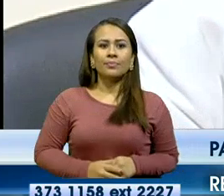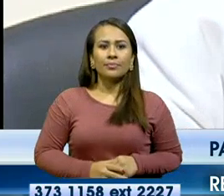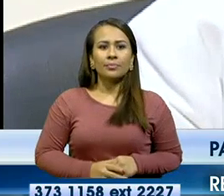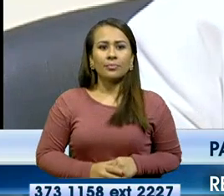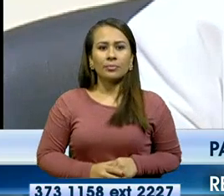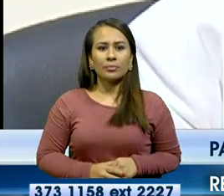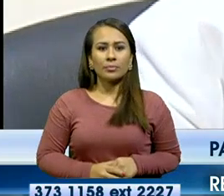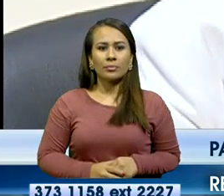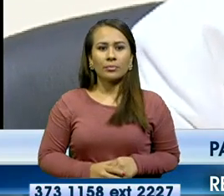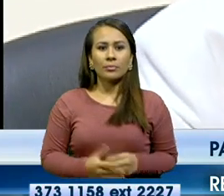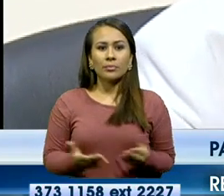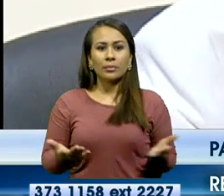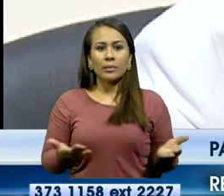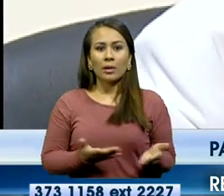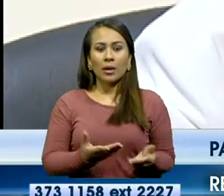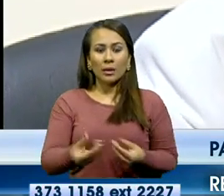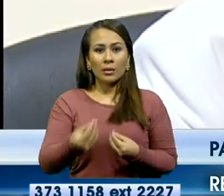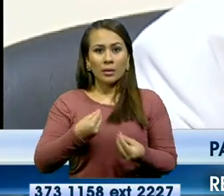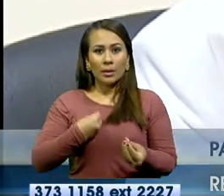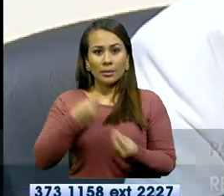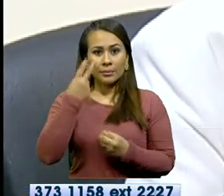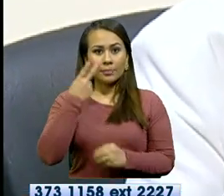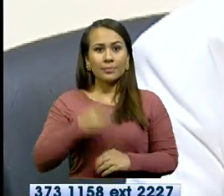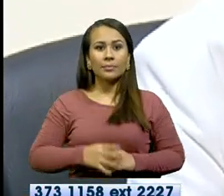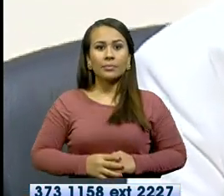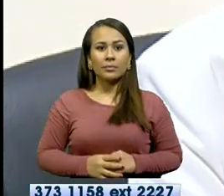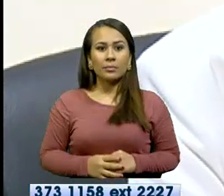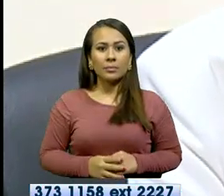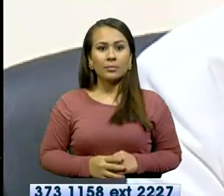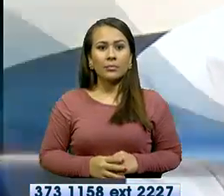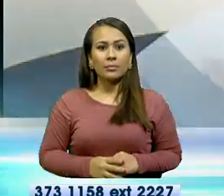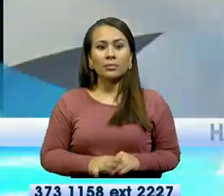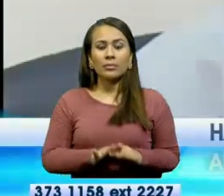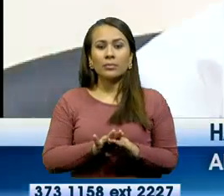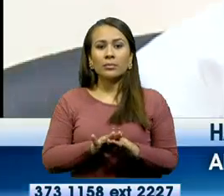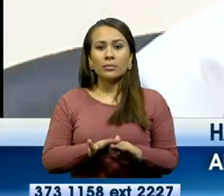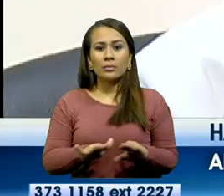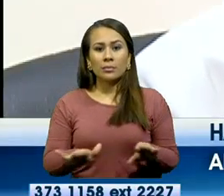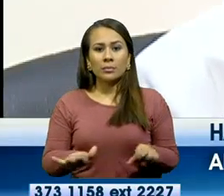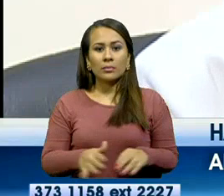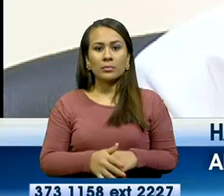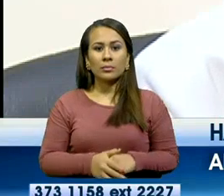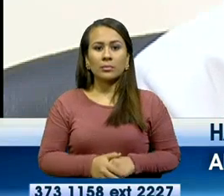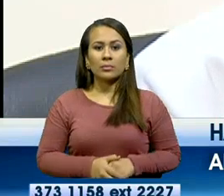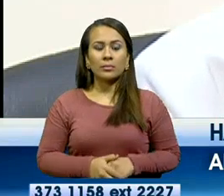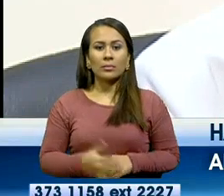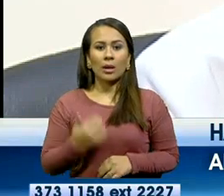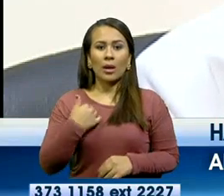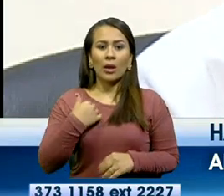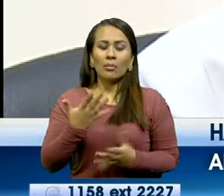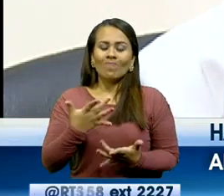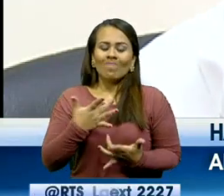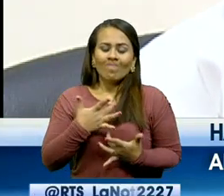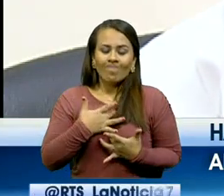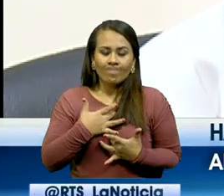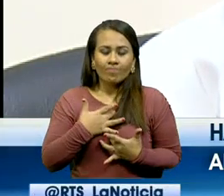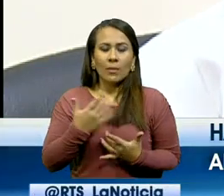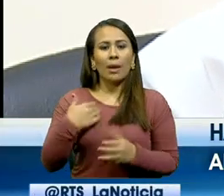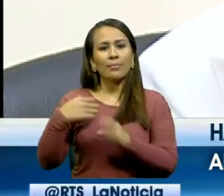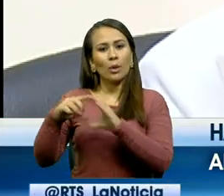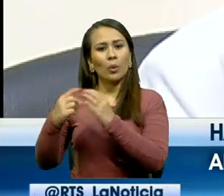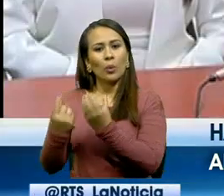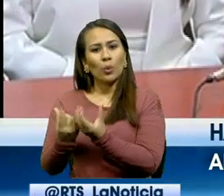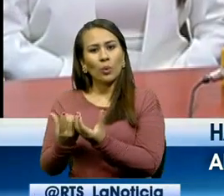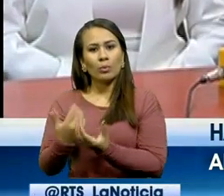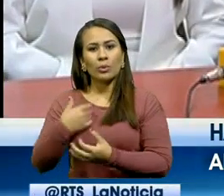el espacio que ustedes nos brindan para hacer público el agradecimiento profundo a mi movimiento. He tenido